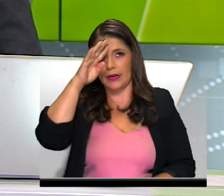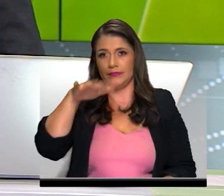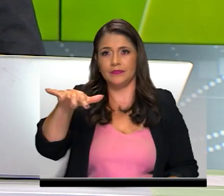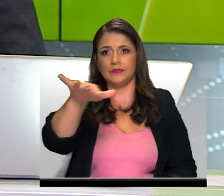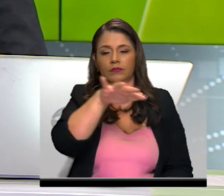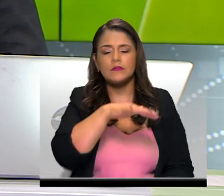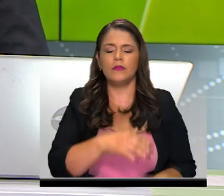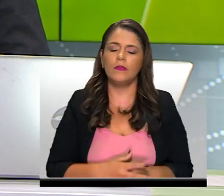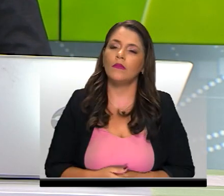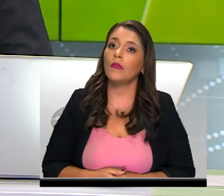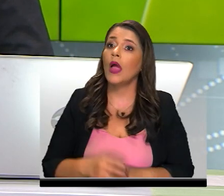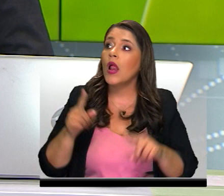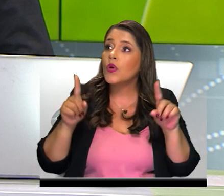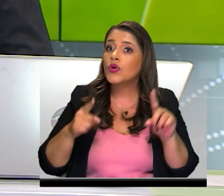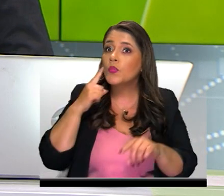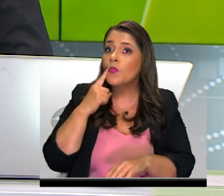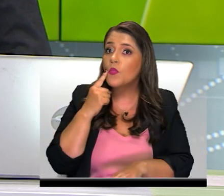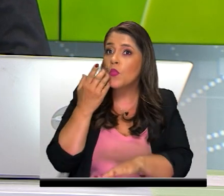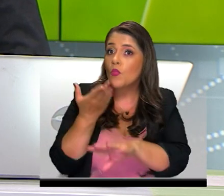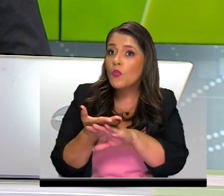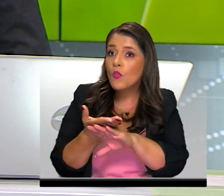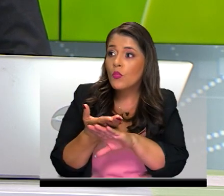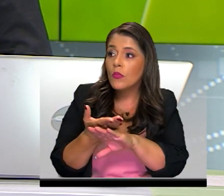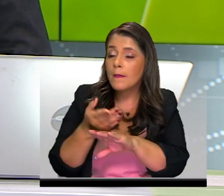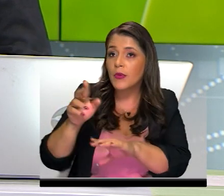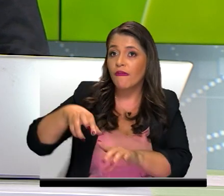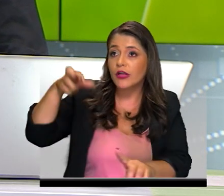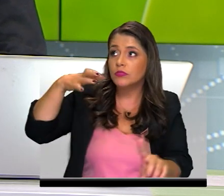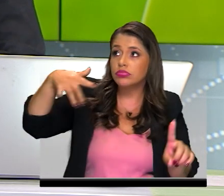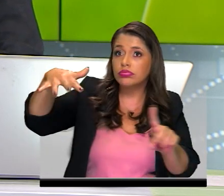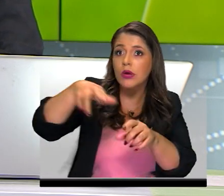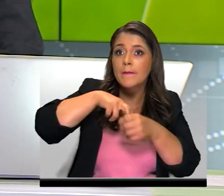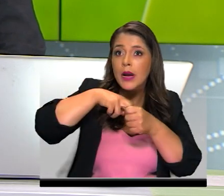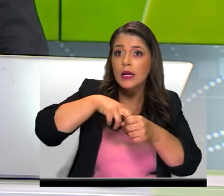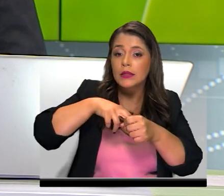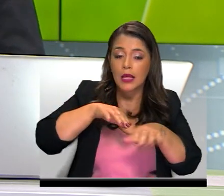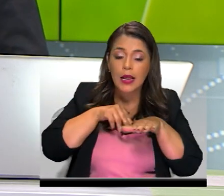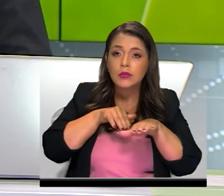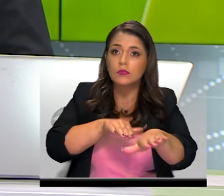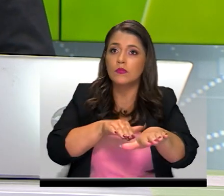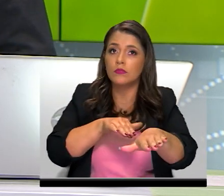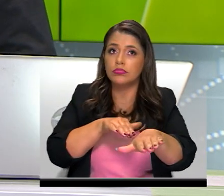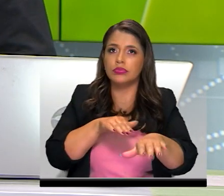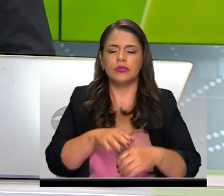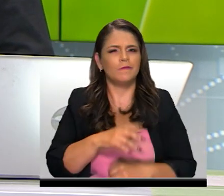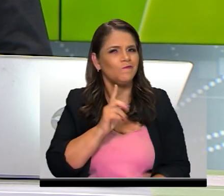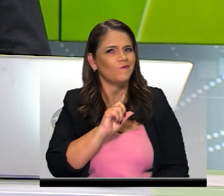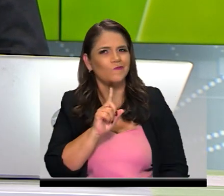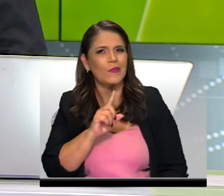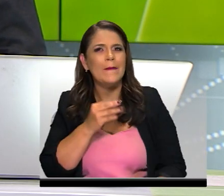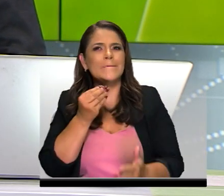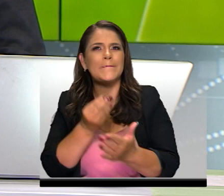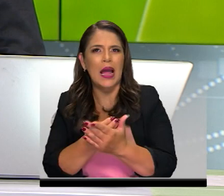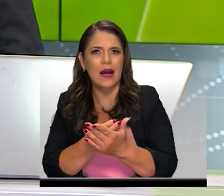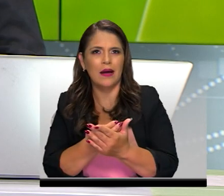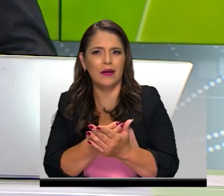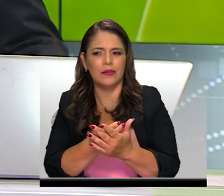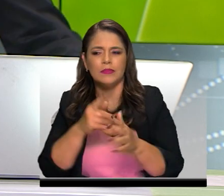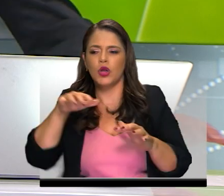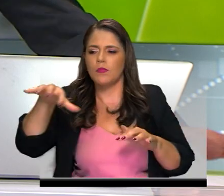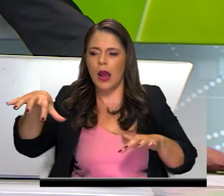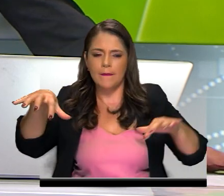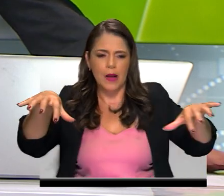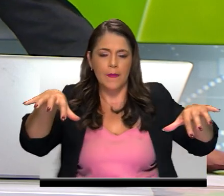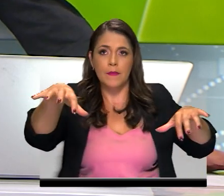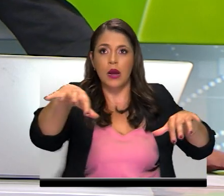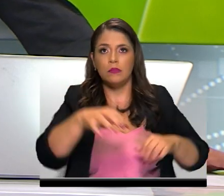ambientalistas y expertos en movilidad aseguraron que en la región central debería adoptarse la medida del pago por circulación, pero sectorizado,